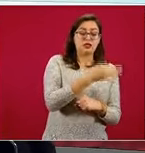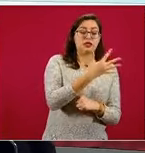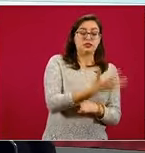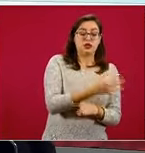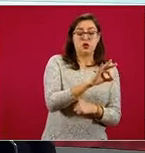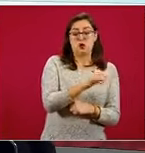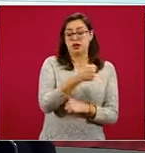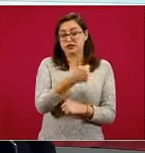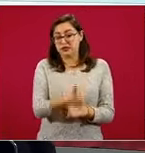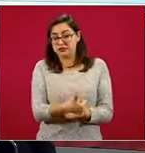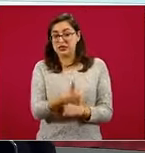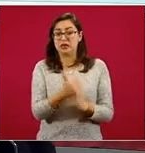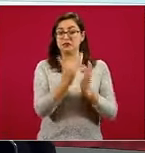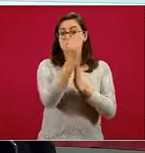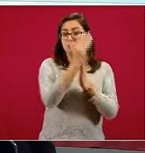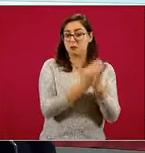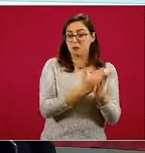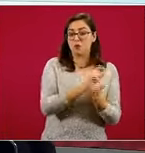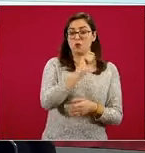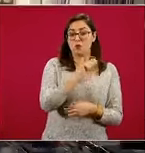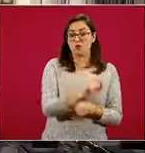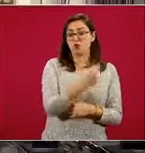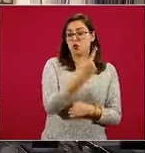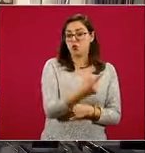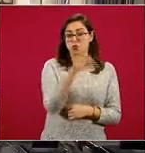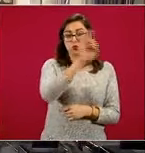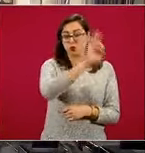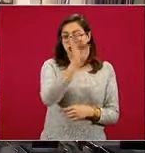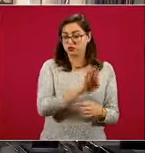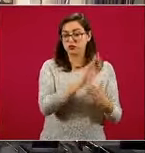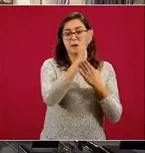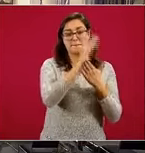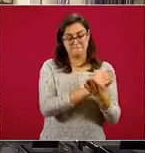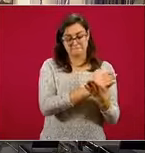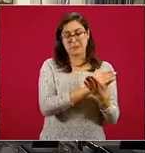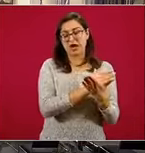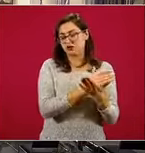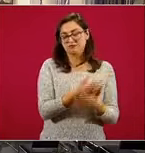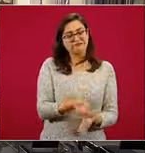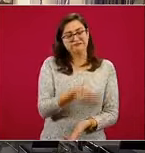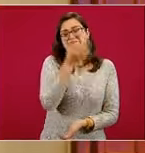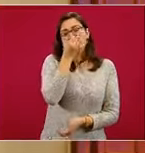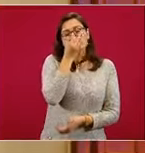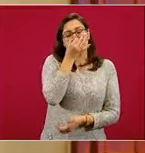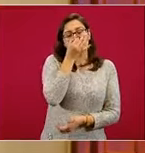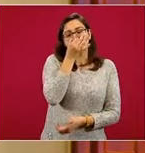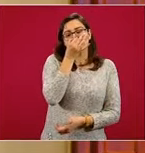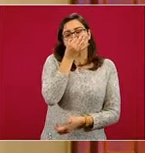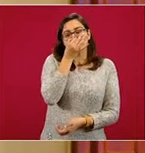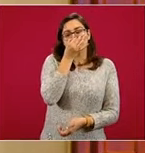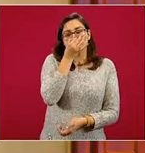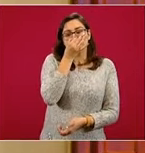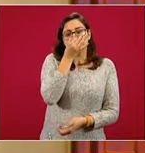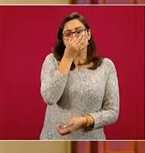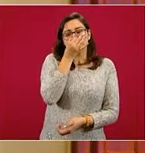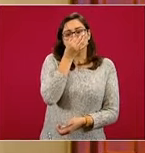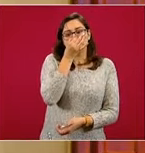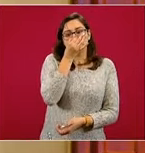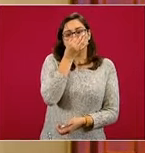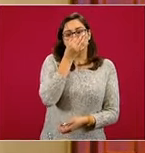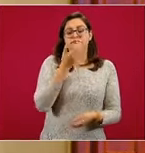en donde la disminución es solamente de 0.1 puntos porcentuales, situándose para la semana 46